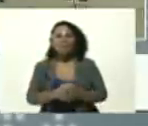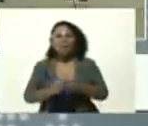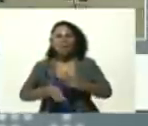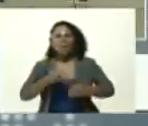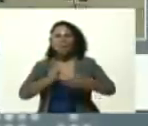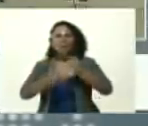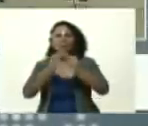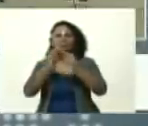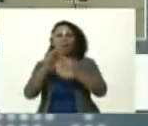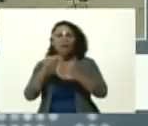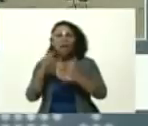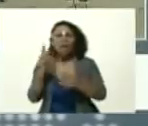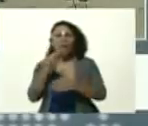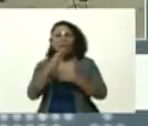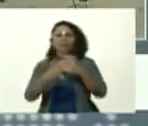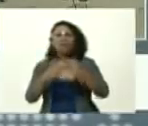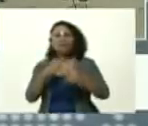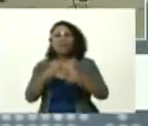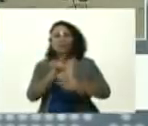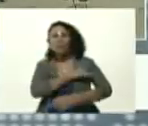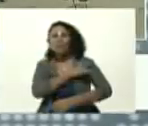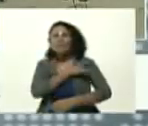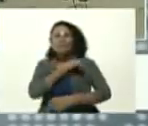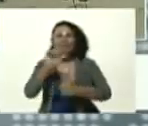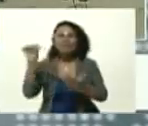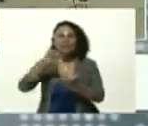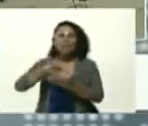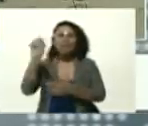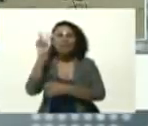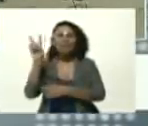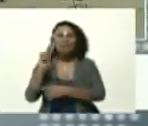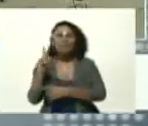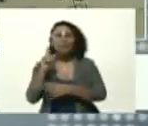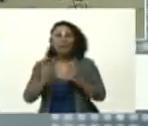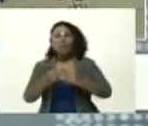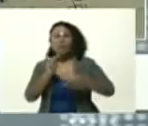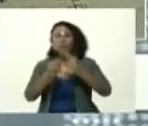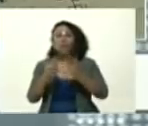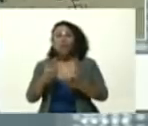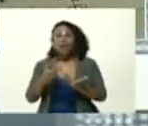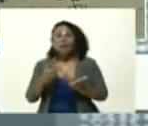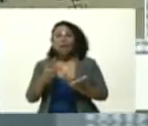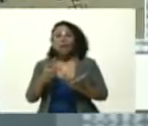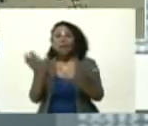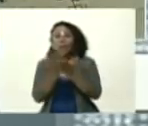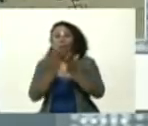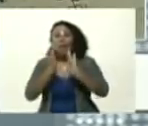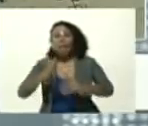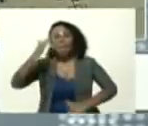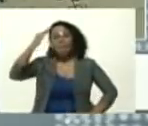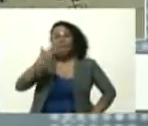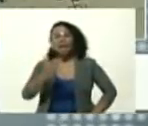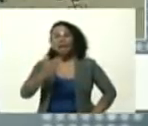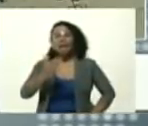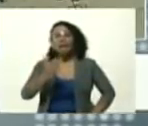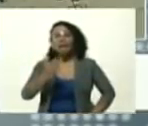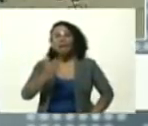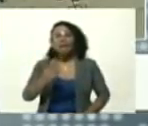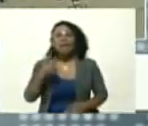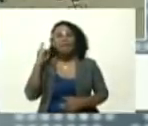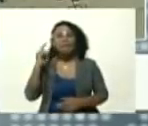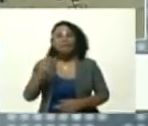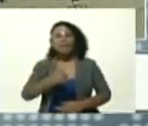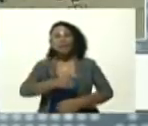la Universidad Central de Venezuela. Marcos Pérez Jiménez construyó la Academia Militar del Ejército y de